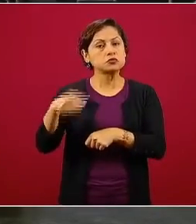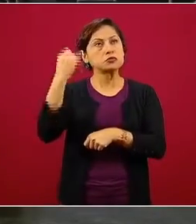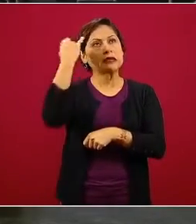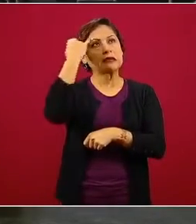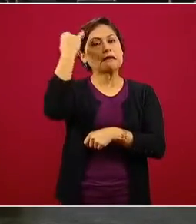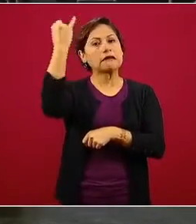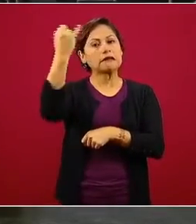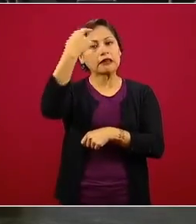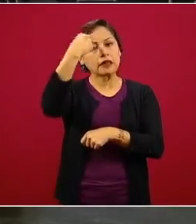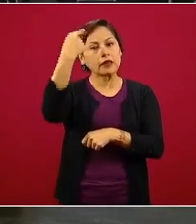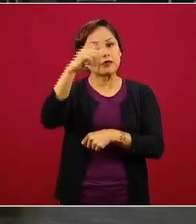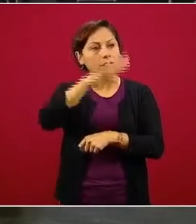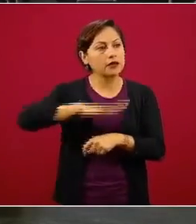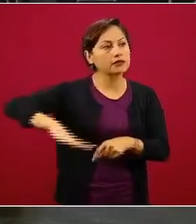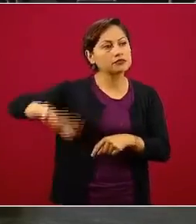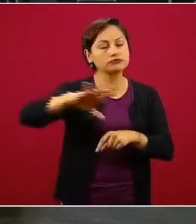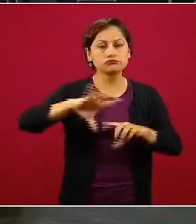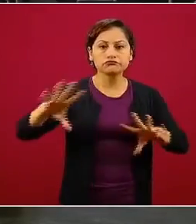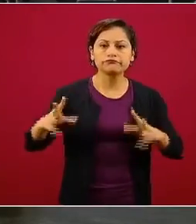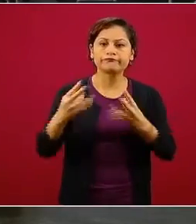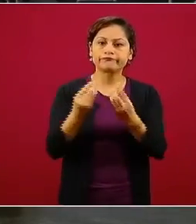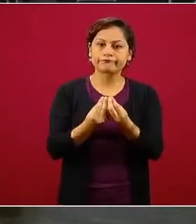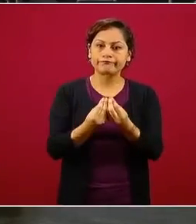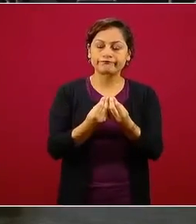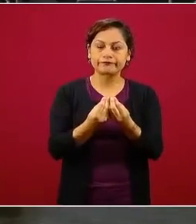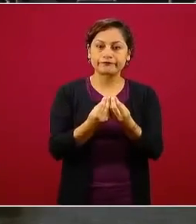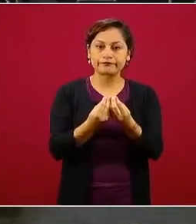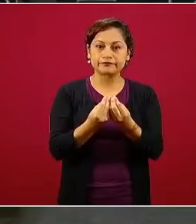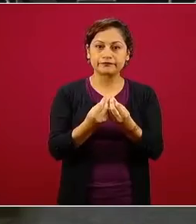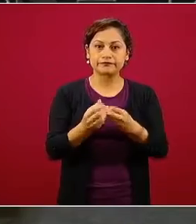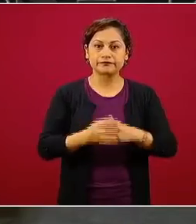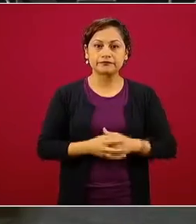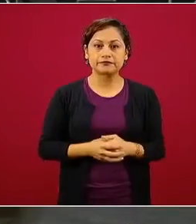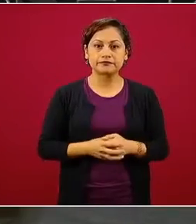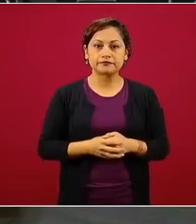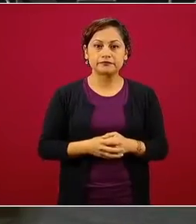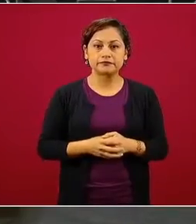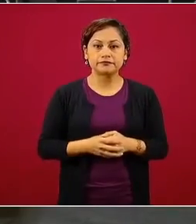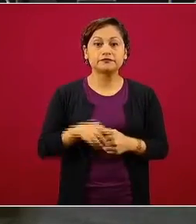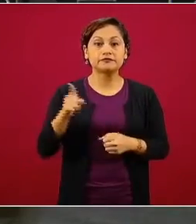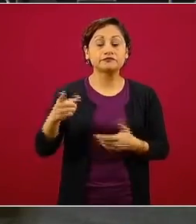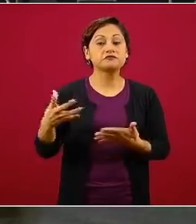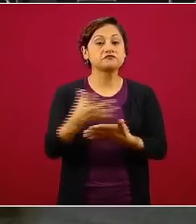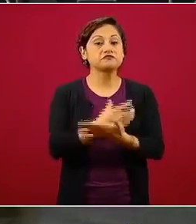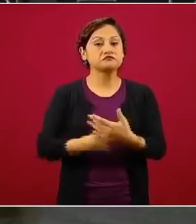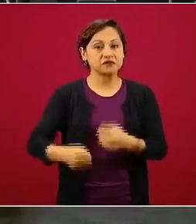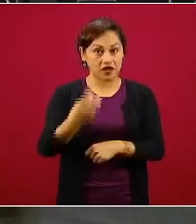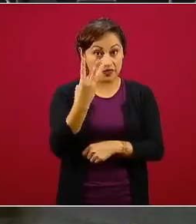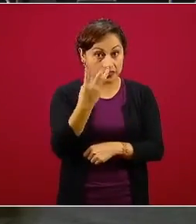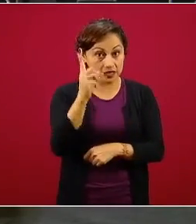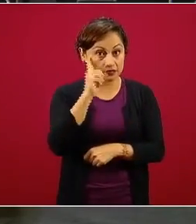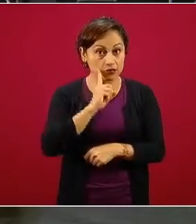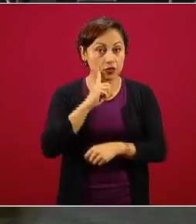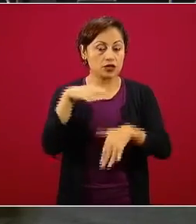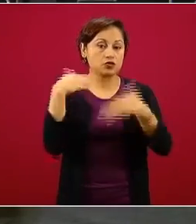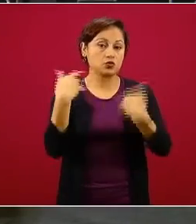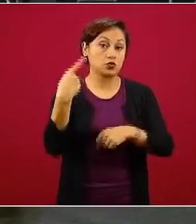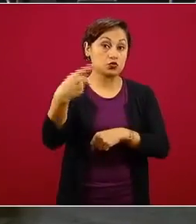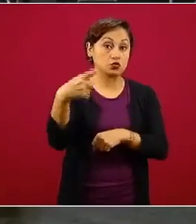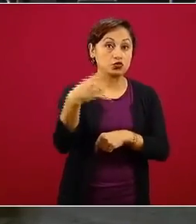la ciudad puerto. Hubo 3 ganadoras, mujeres, unas pinturas muy